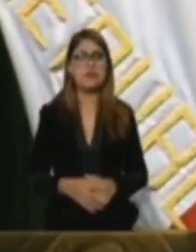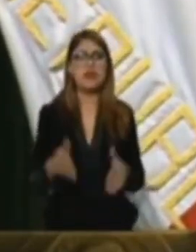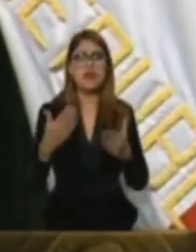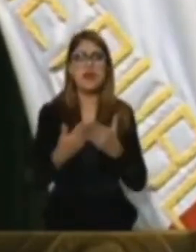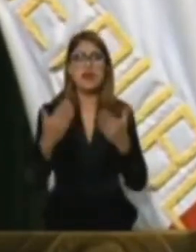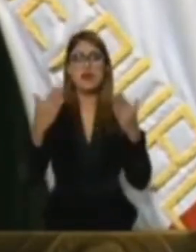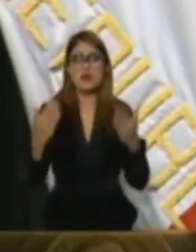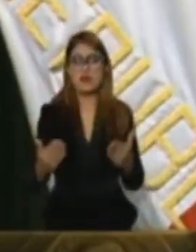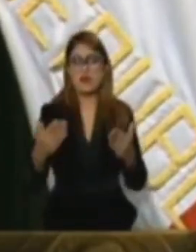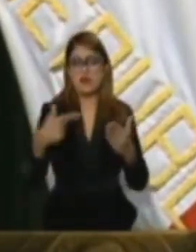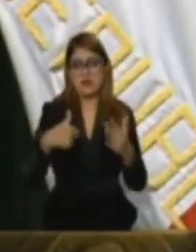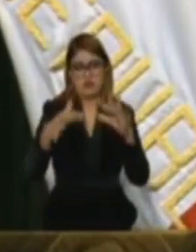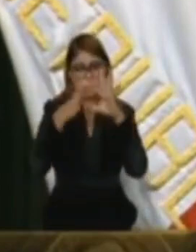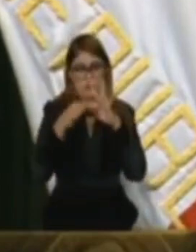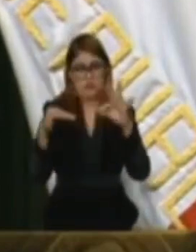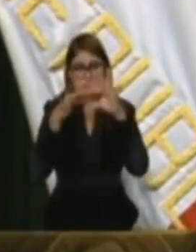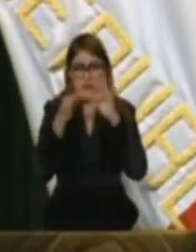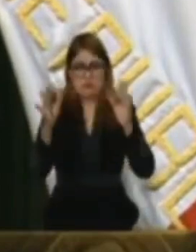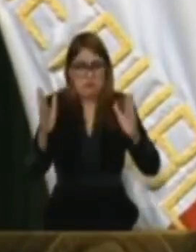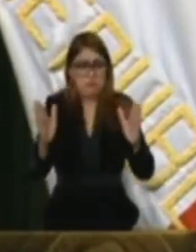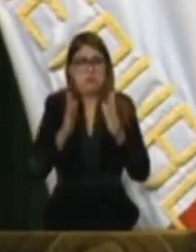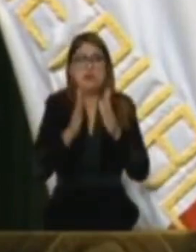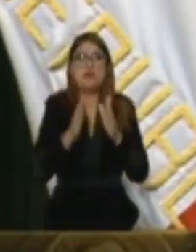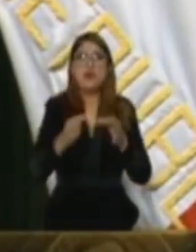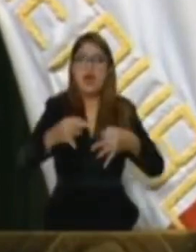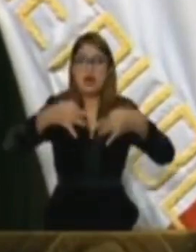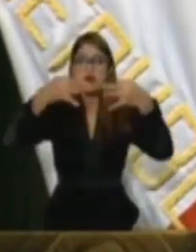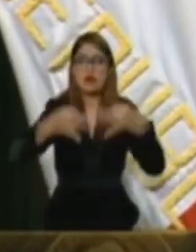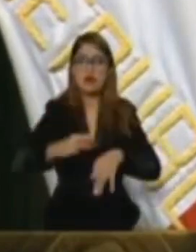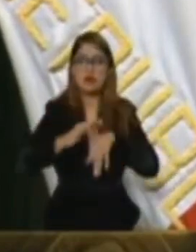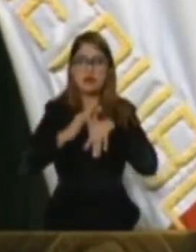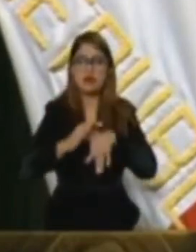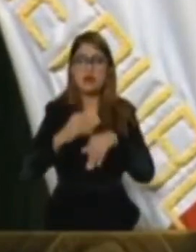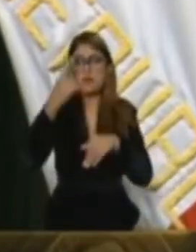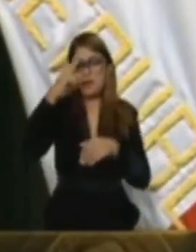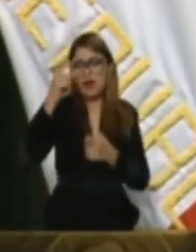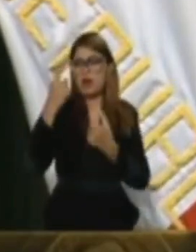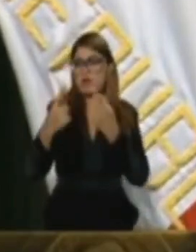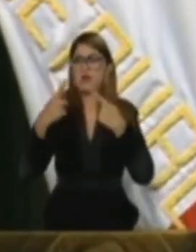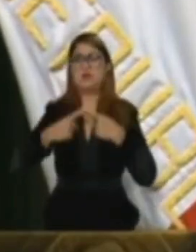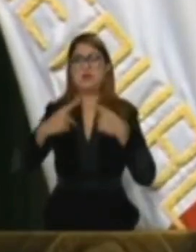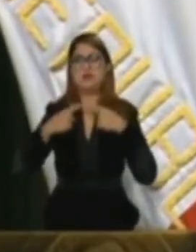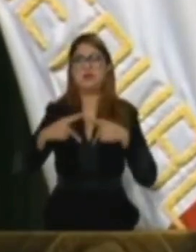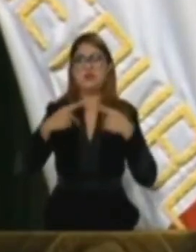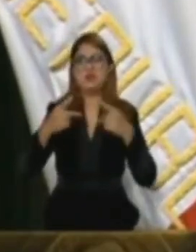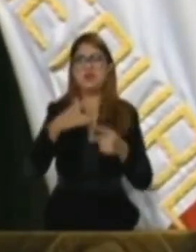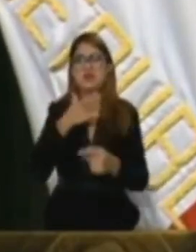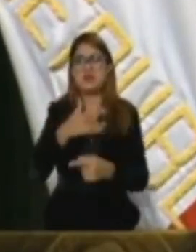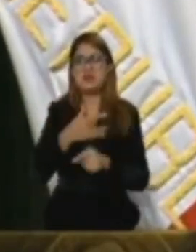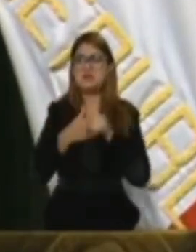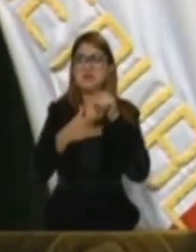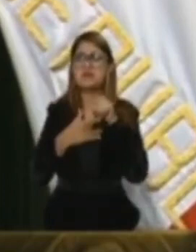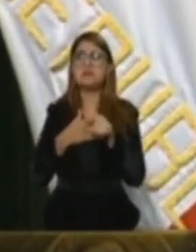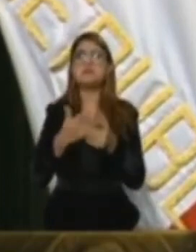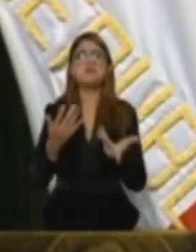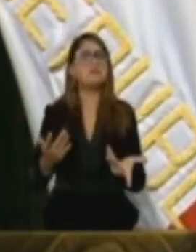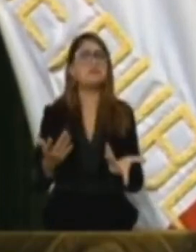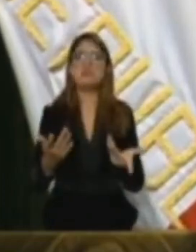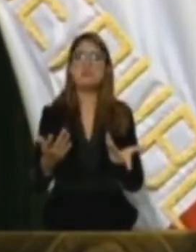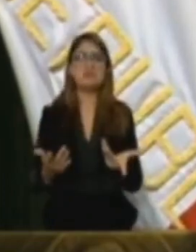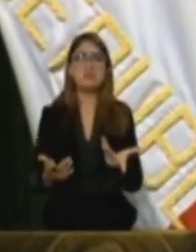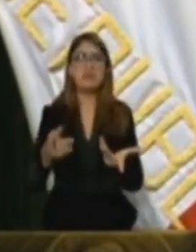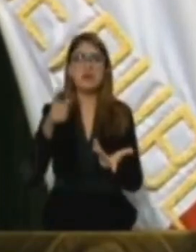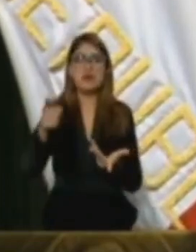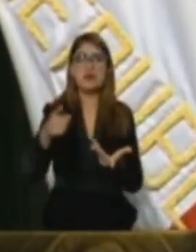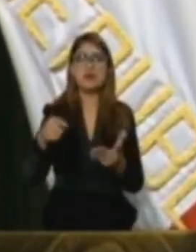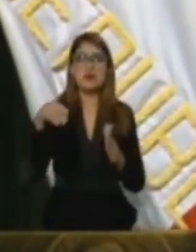Esta es, en resumen, la triste realidad. Para los espíritus débiles parece que nuestra ruina es inevitable porque don Victoriano Huerta